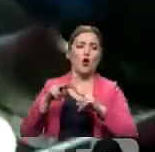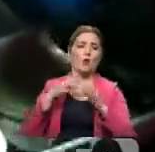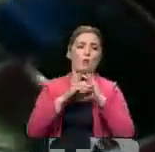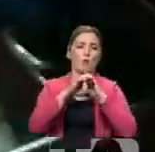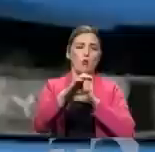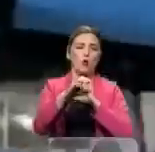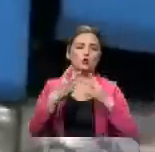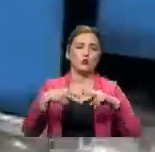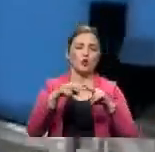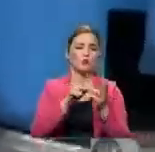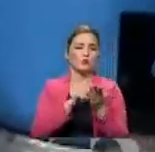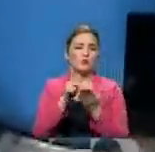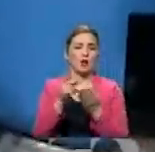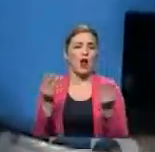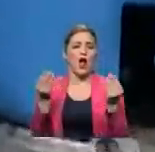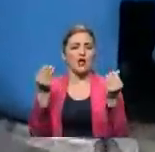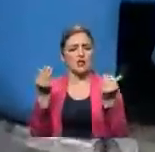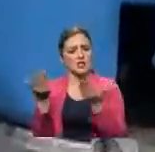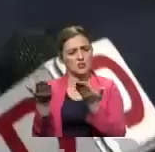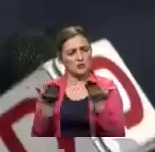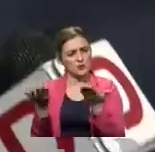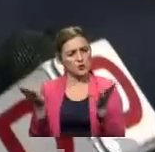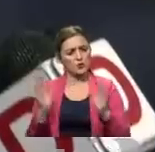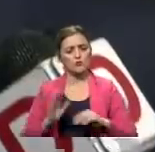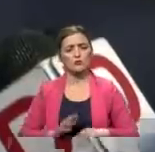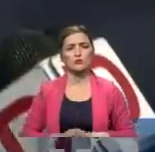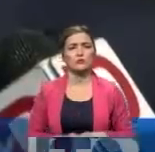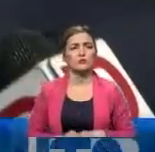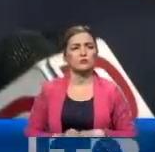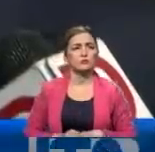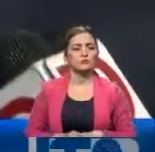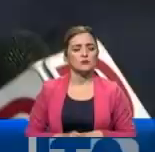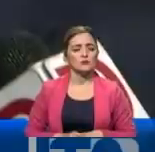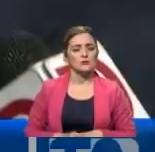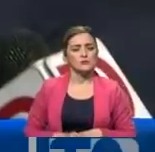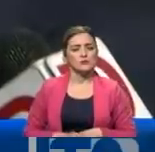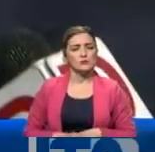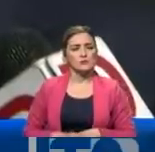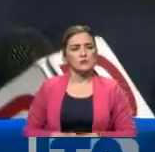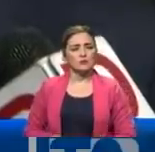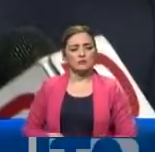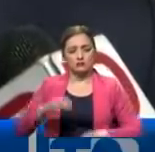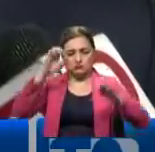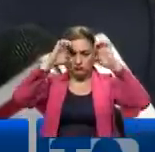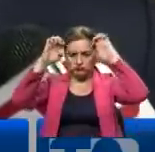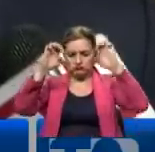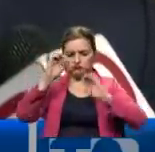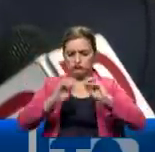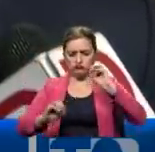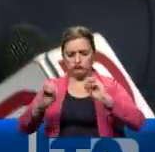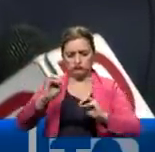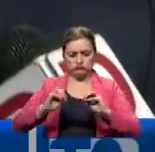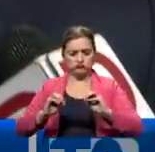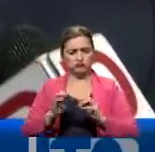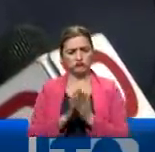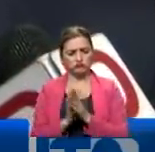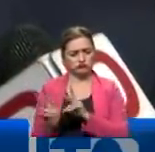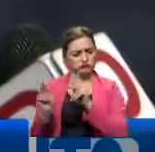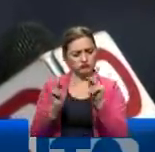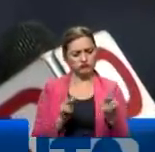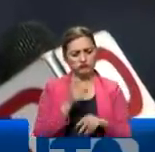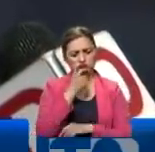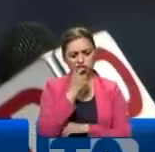pero fundamentada en parámetros de calidad de servicio. Estamos redibujando nuestra estrategia y la estamos pensando en que